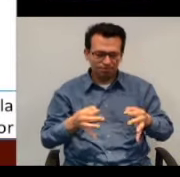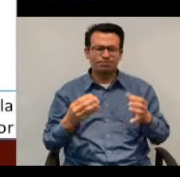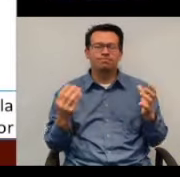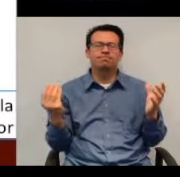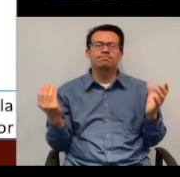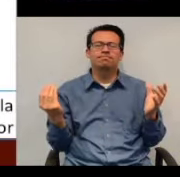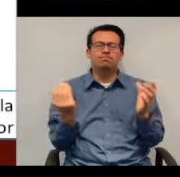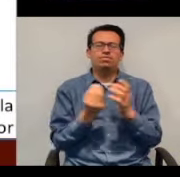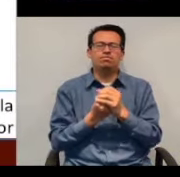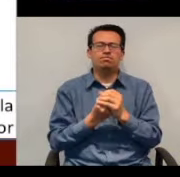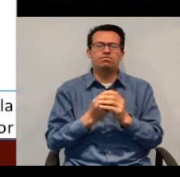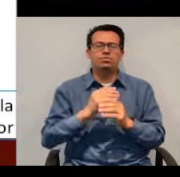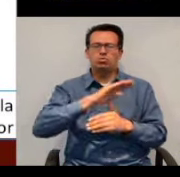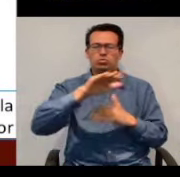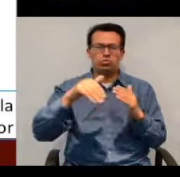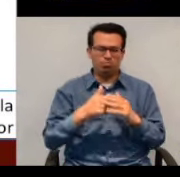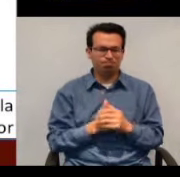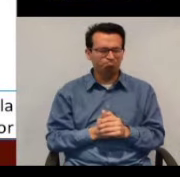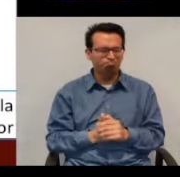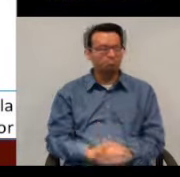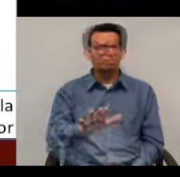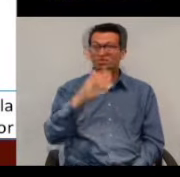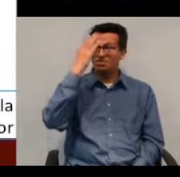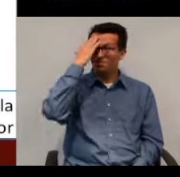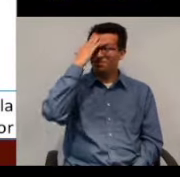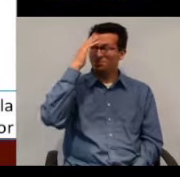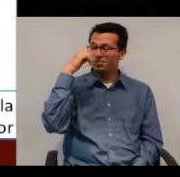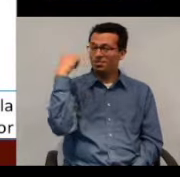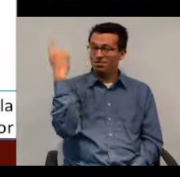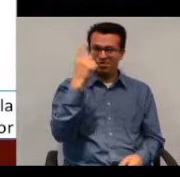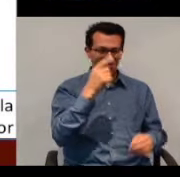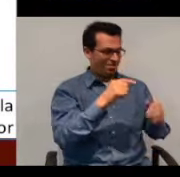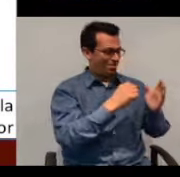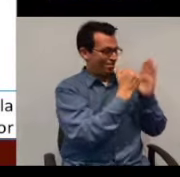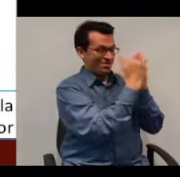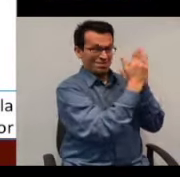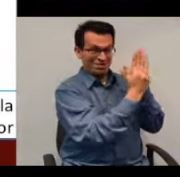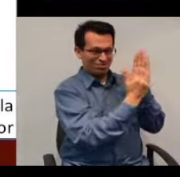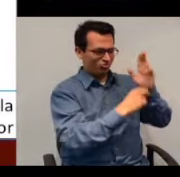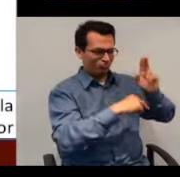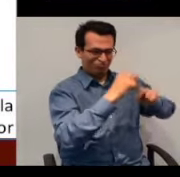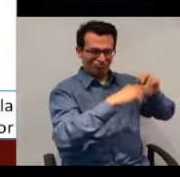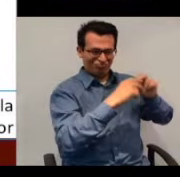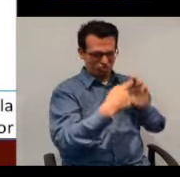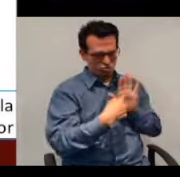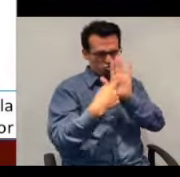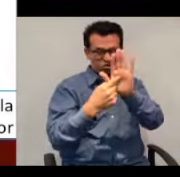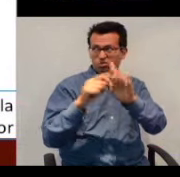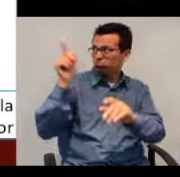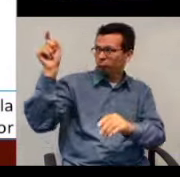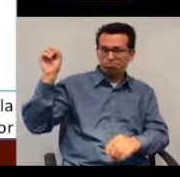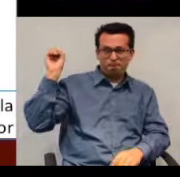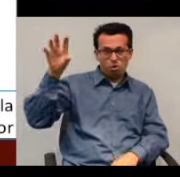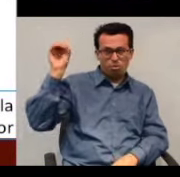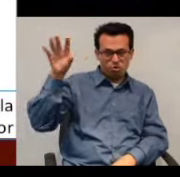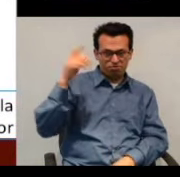La construcción de los lineamientos, como lo muestra el siguiente gráfico, ha sido el resultado de un proceso iniciado en